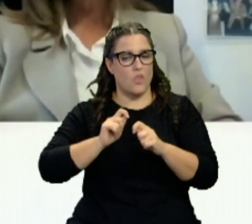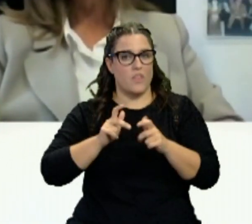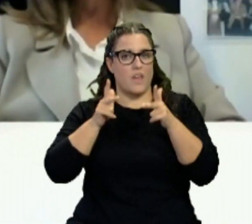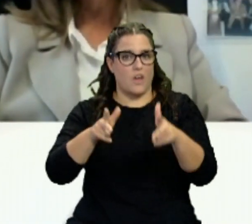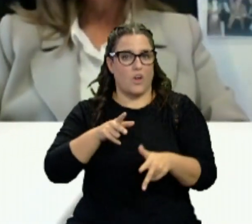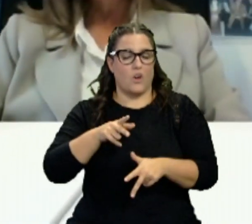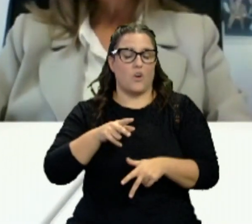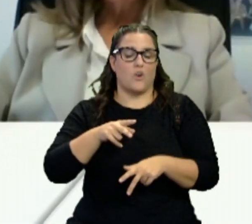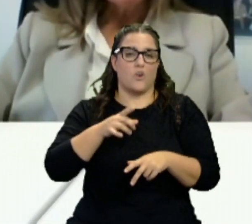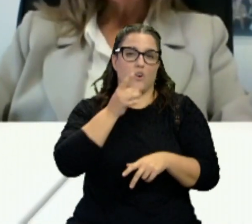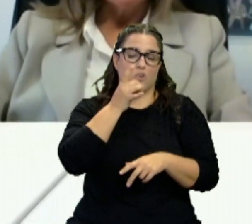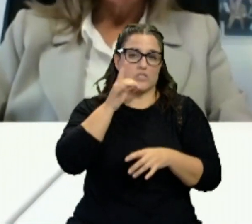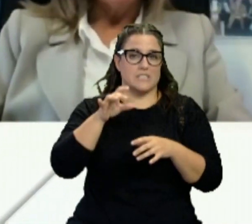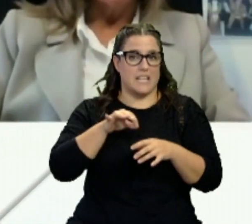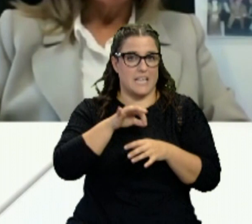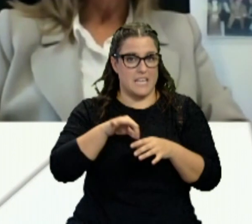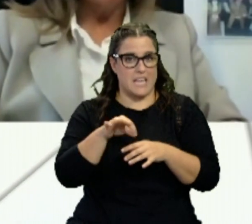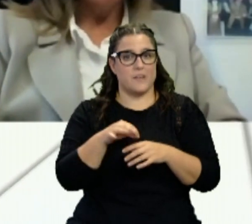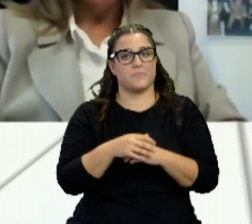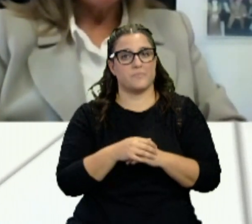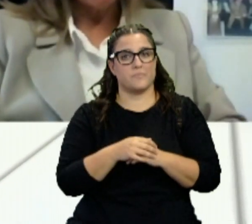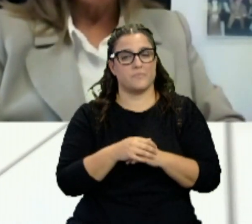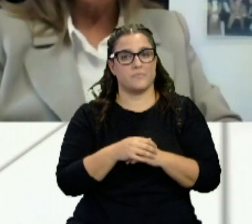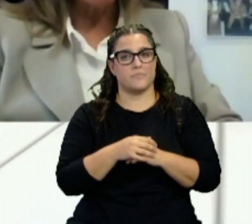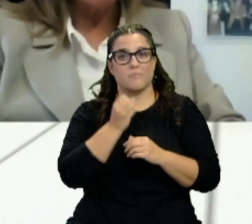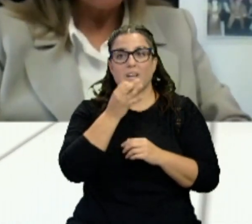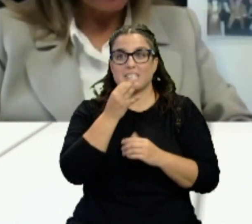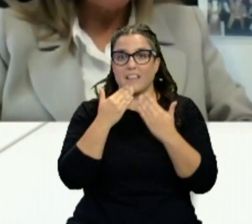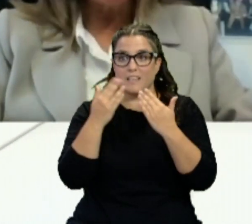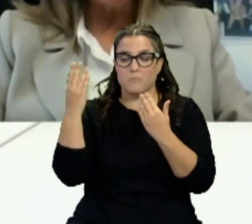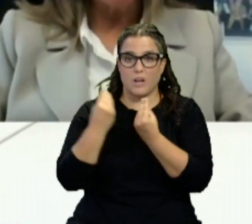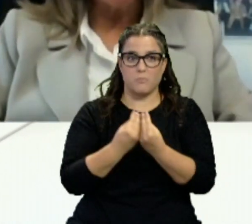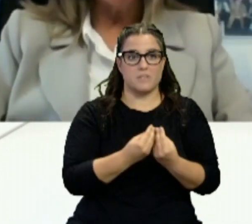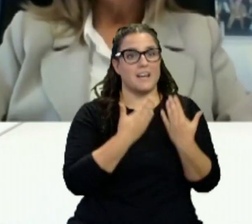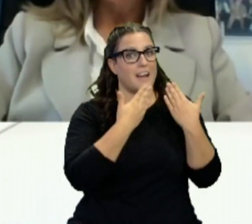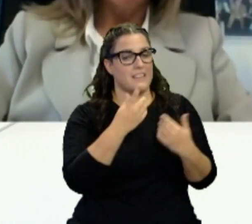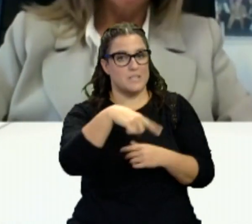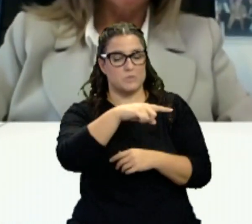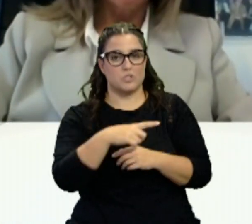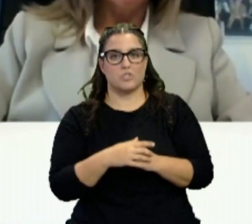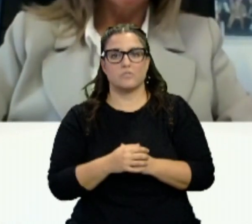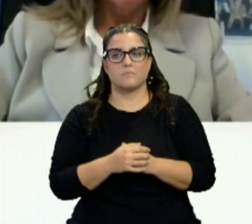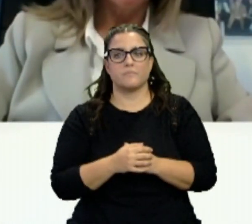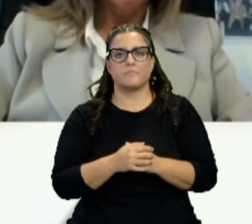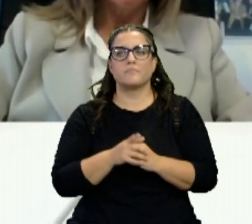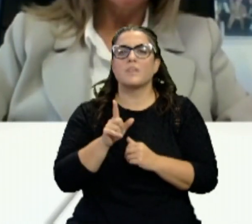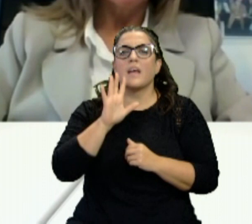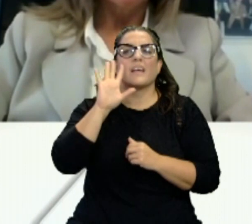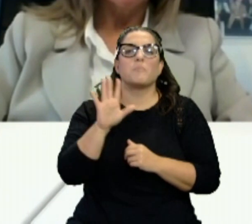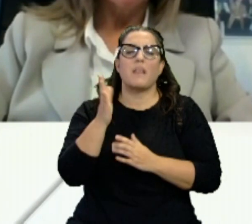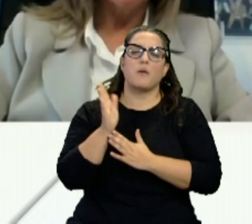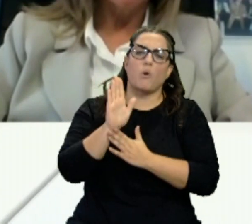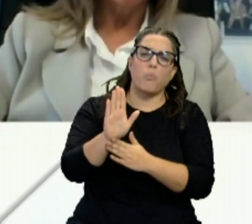buenas tardes y gracias por acompañarnos. Hola, buenas tardes. Gracias a vosotros. Bueno, ¿qué les parecen esas propuestas,